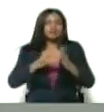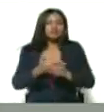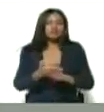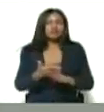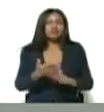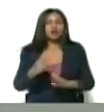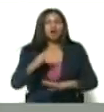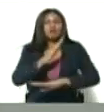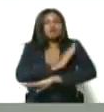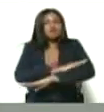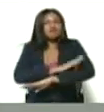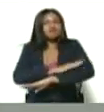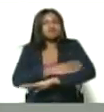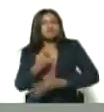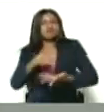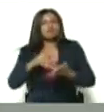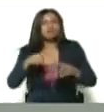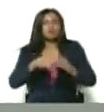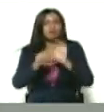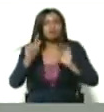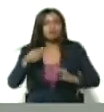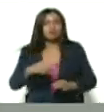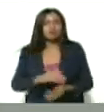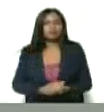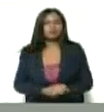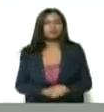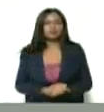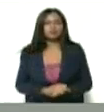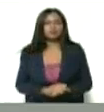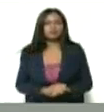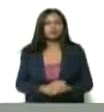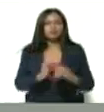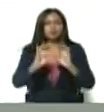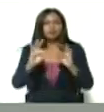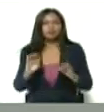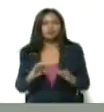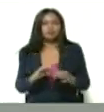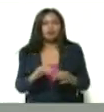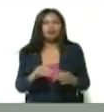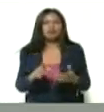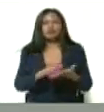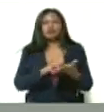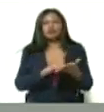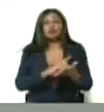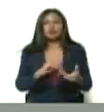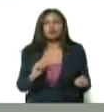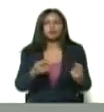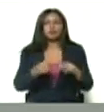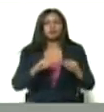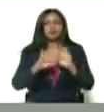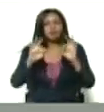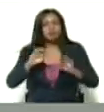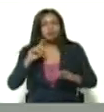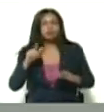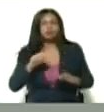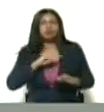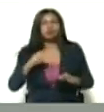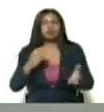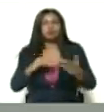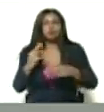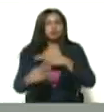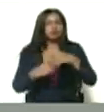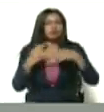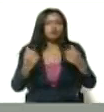un ciudadano y participar, que quizás en las abstracciones de los libros. Aquí se puede combinar extraordinariamente, y para eso somos una